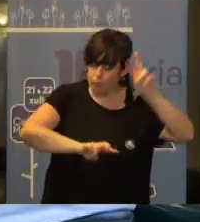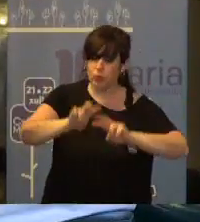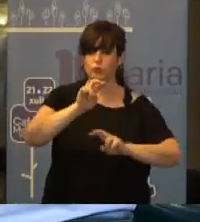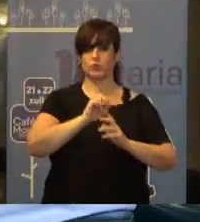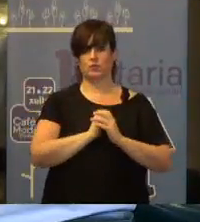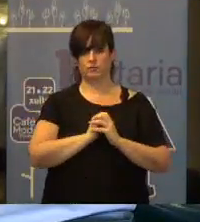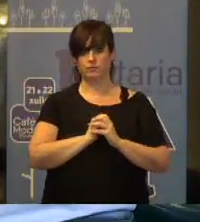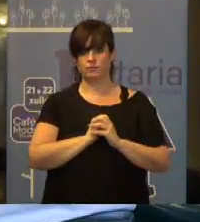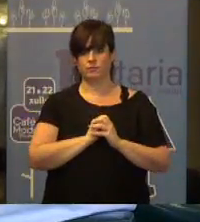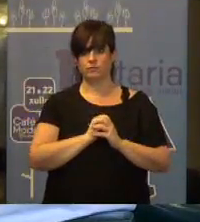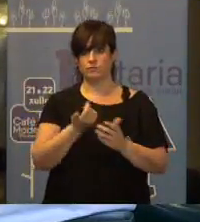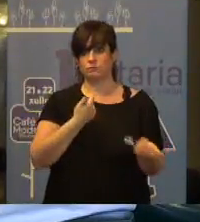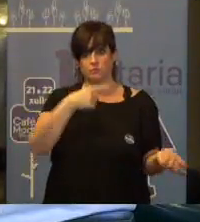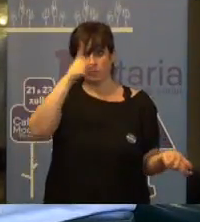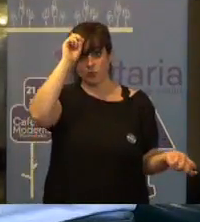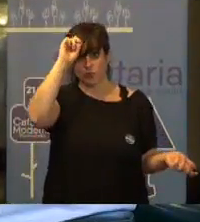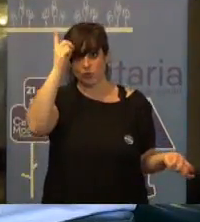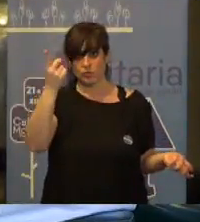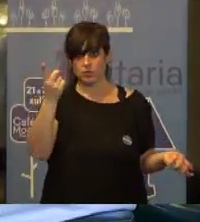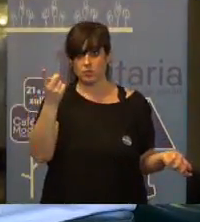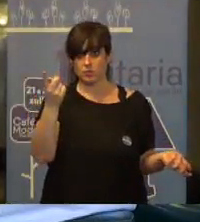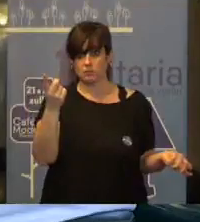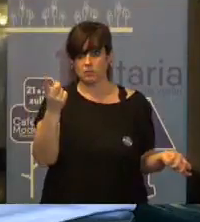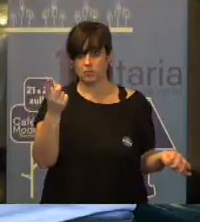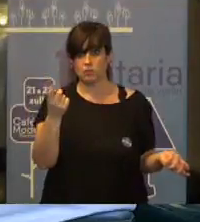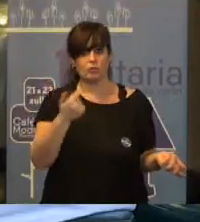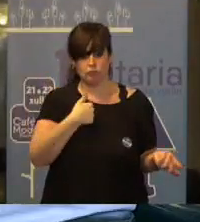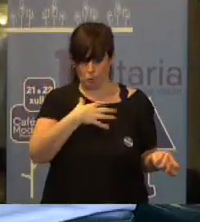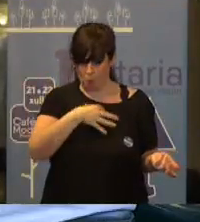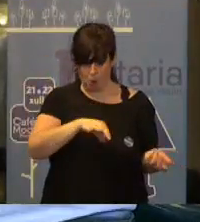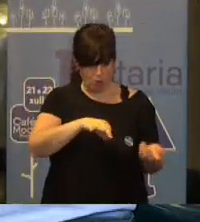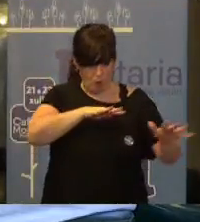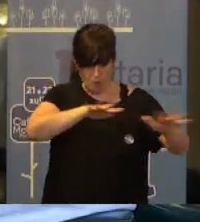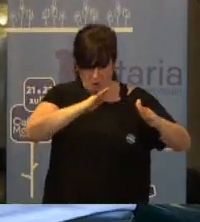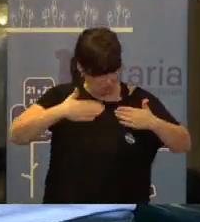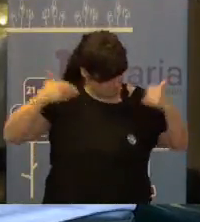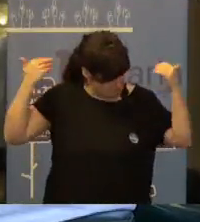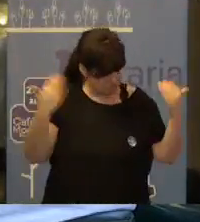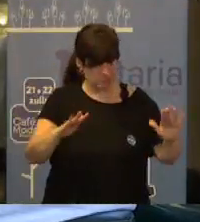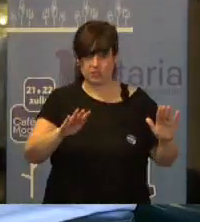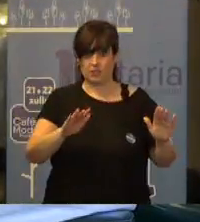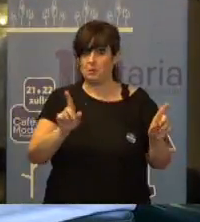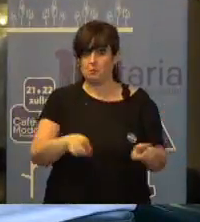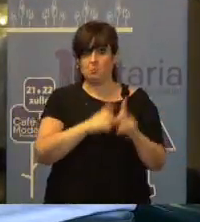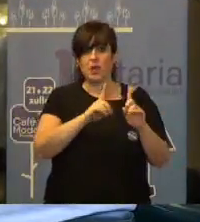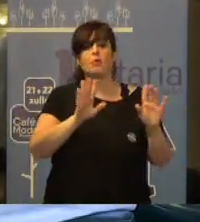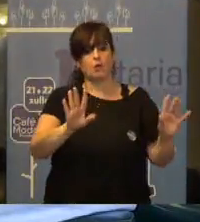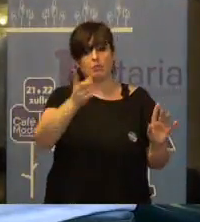dicir, non sei se estou conseguindo explicarme. Me parece ben, eu estou disposto a mover todos os marcos que queramos. Pero digo, tamén